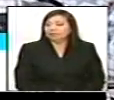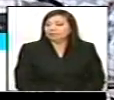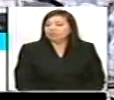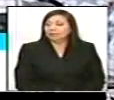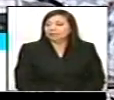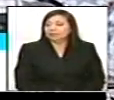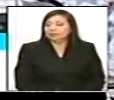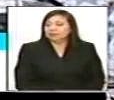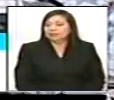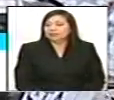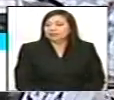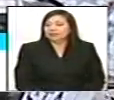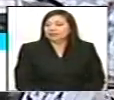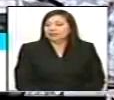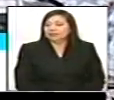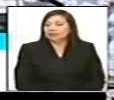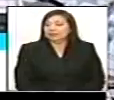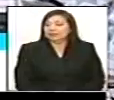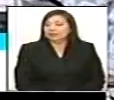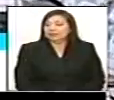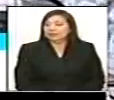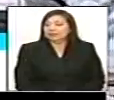Doctora Ramos.